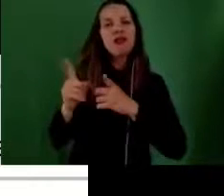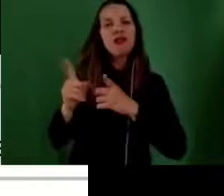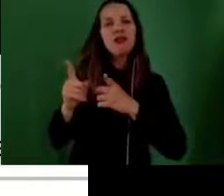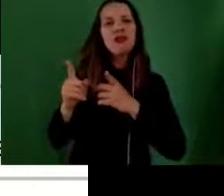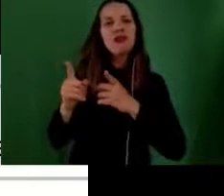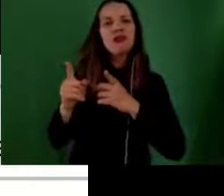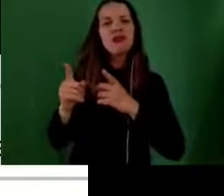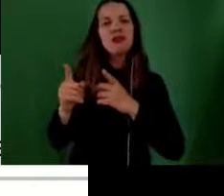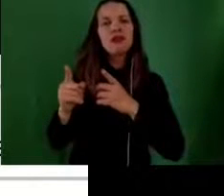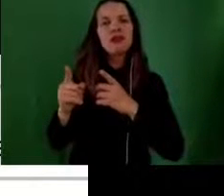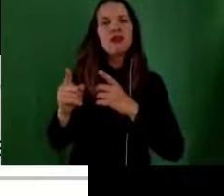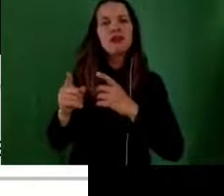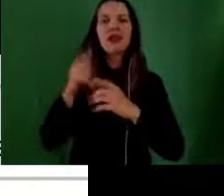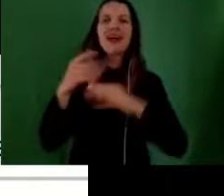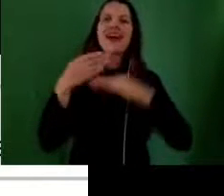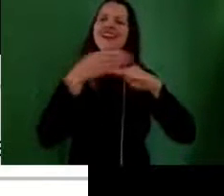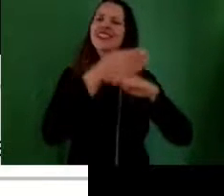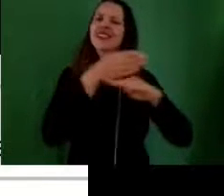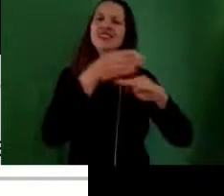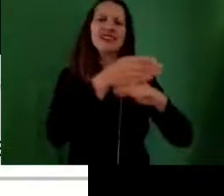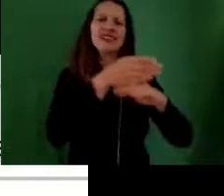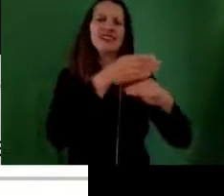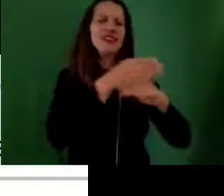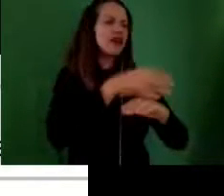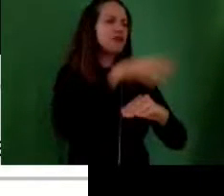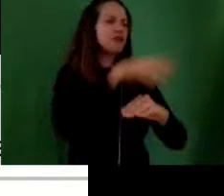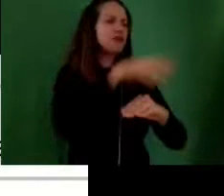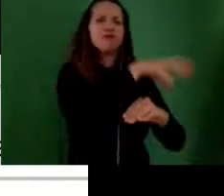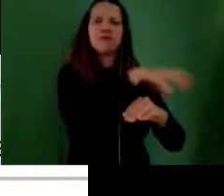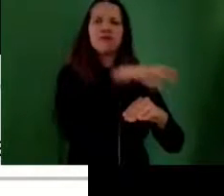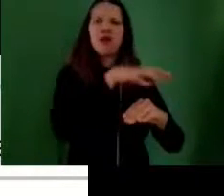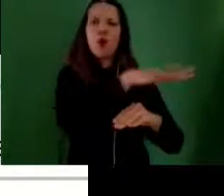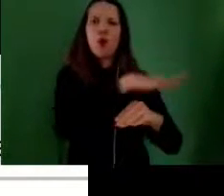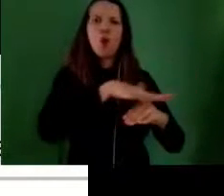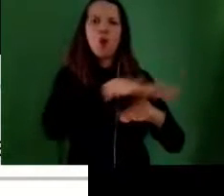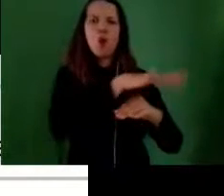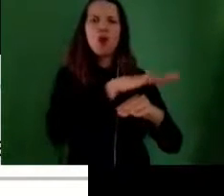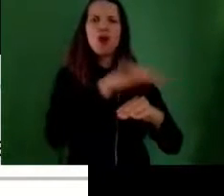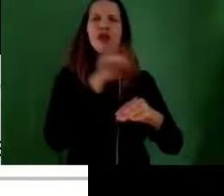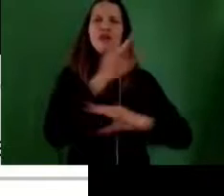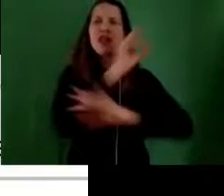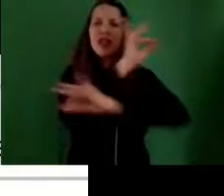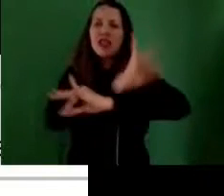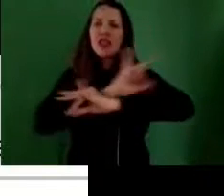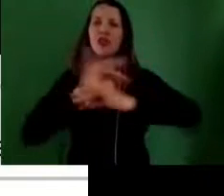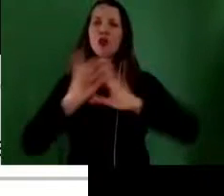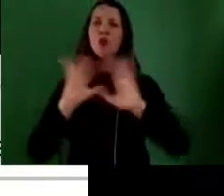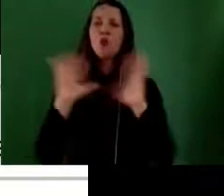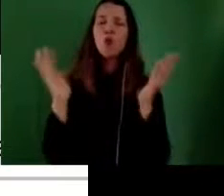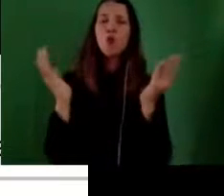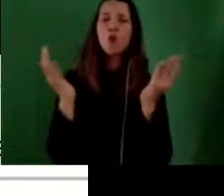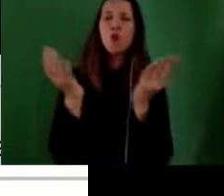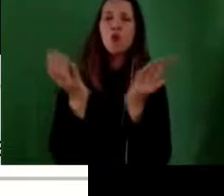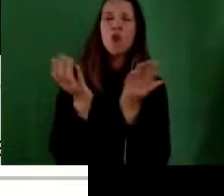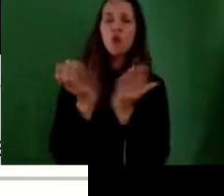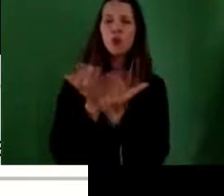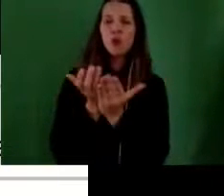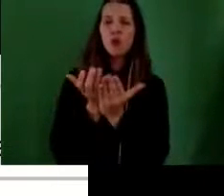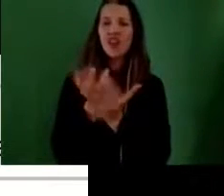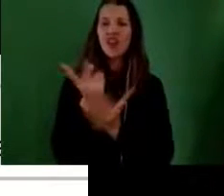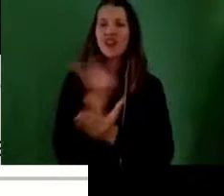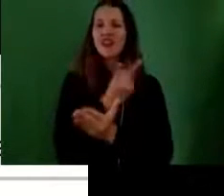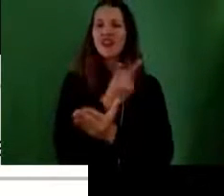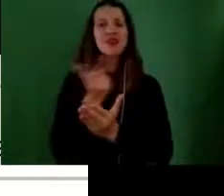la accesibilidad y el diseño universal son prácticas que se